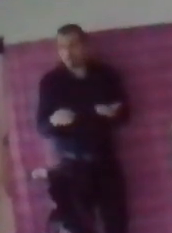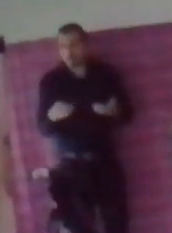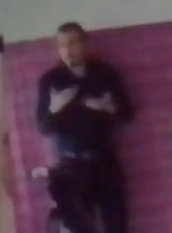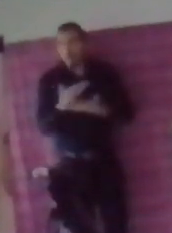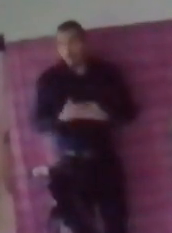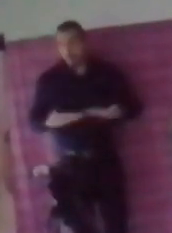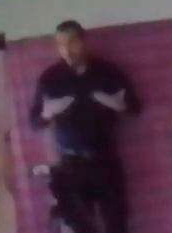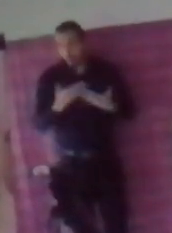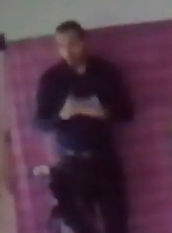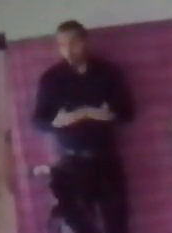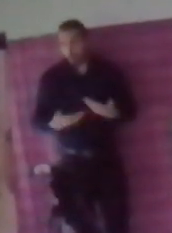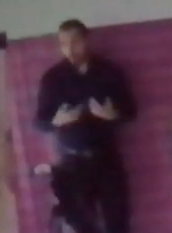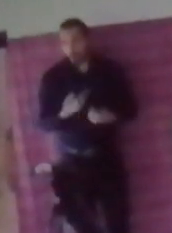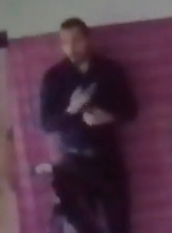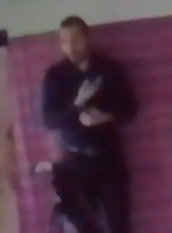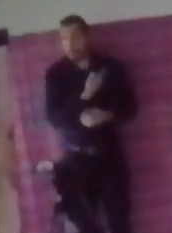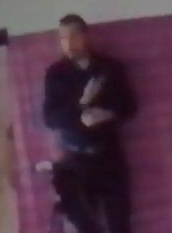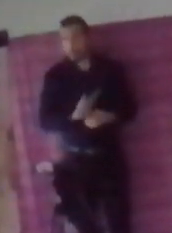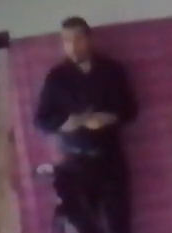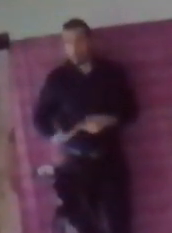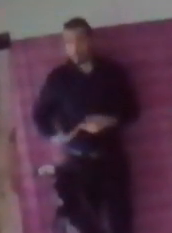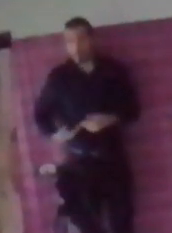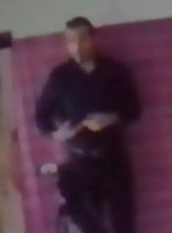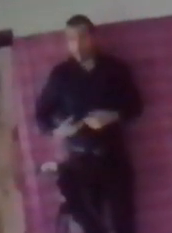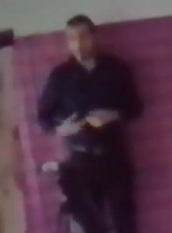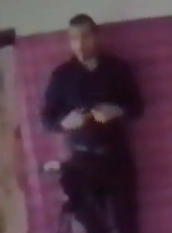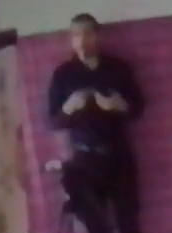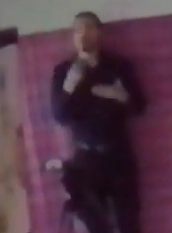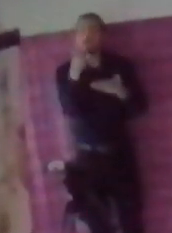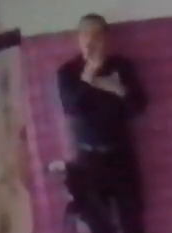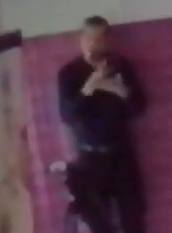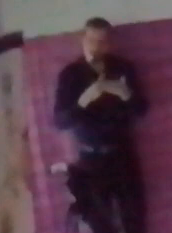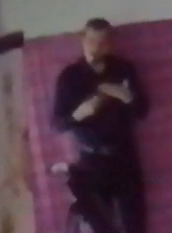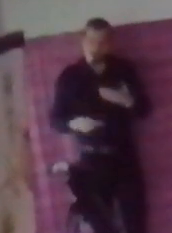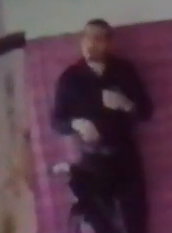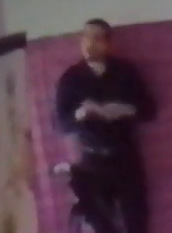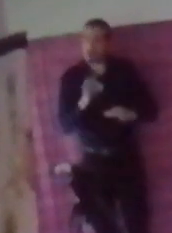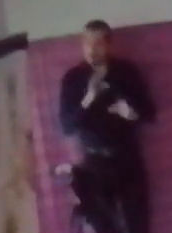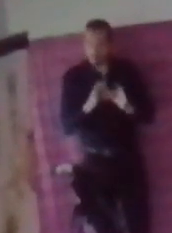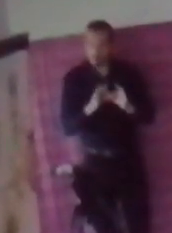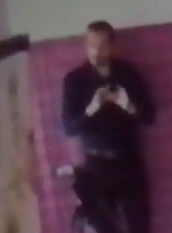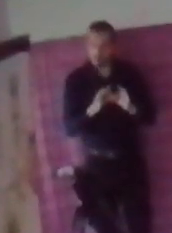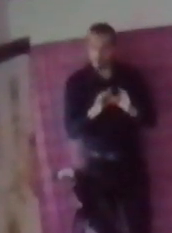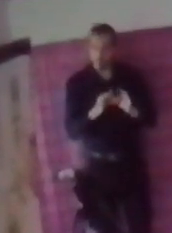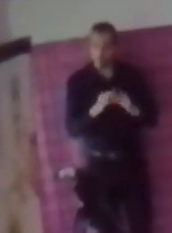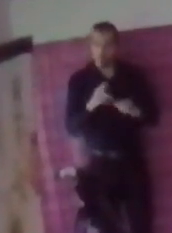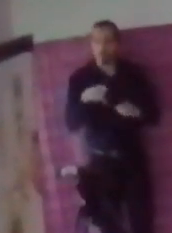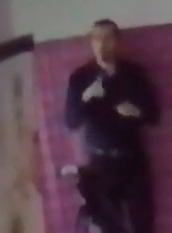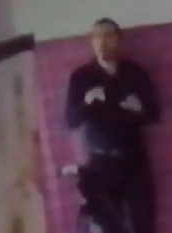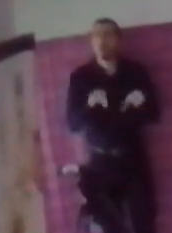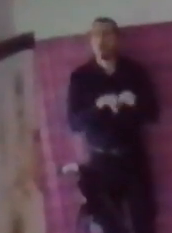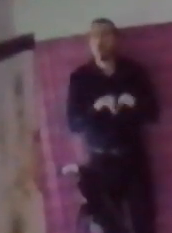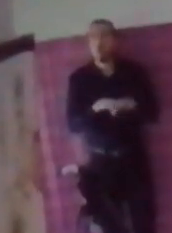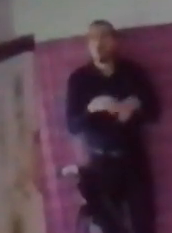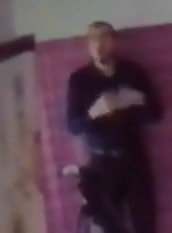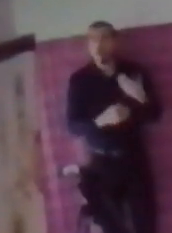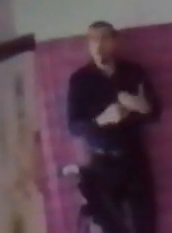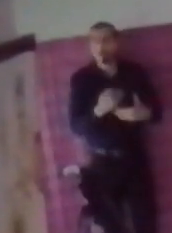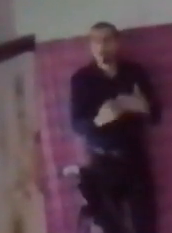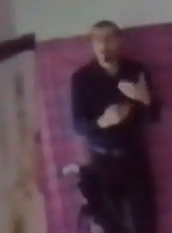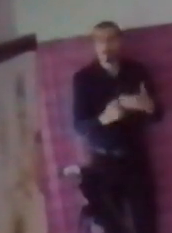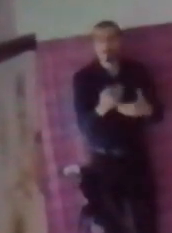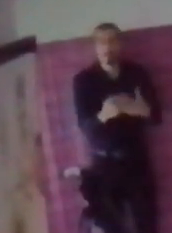qué avances hay en el arreglo de baches, y creo que se están haciendo mejor porque